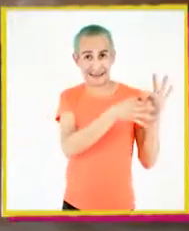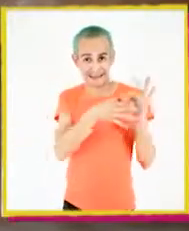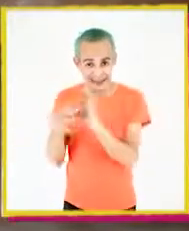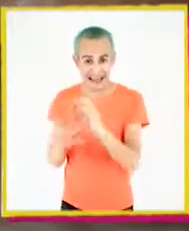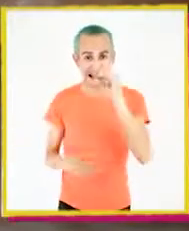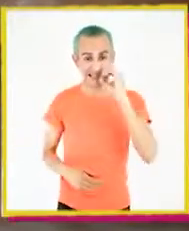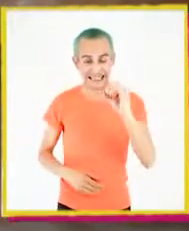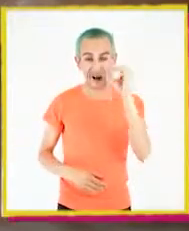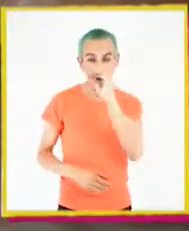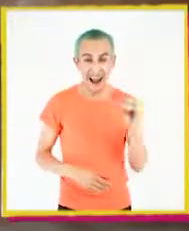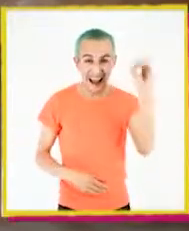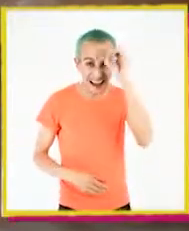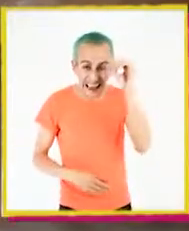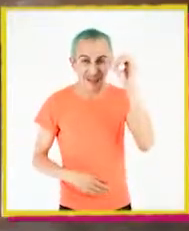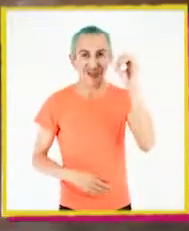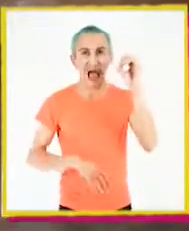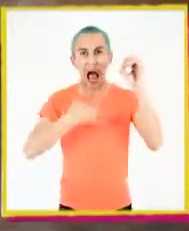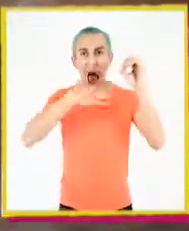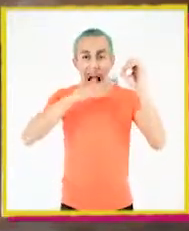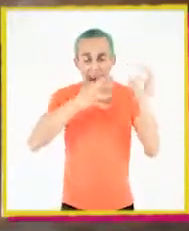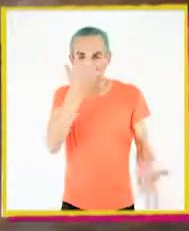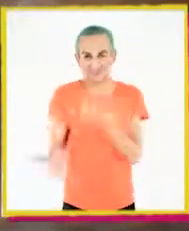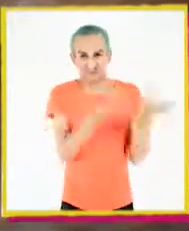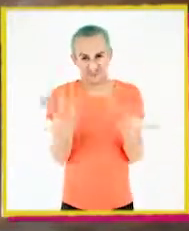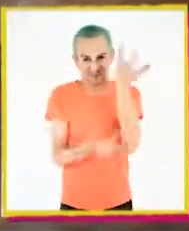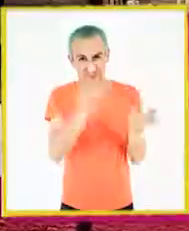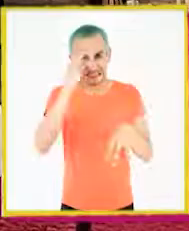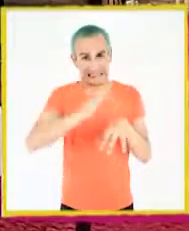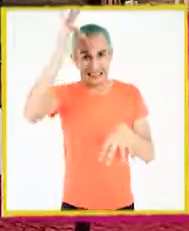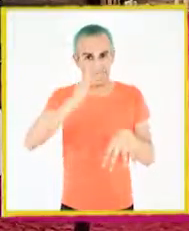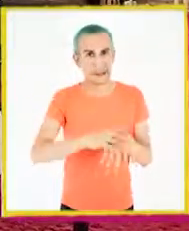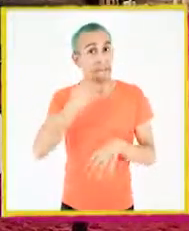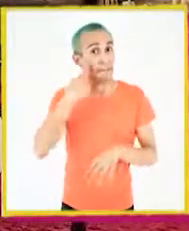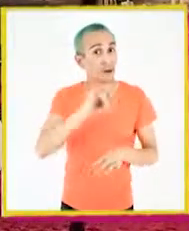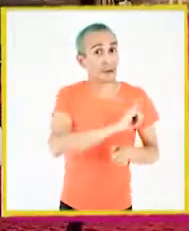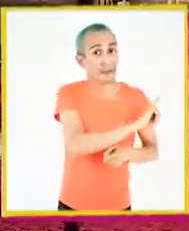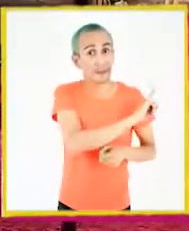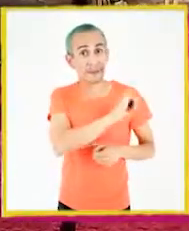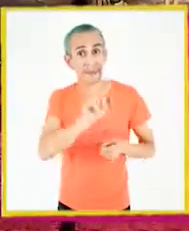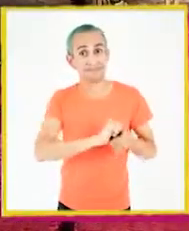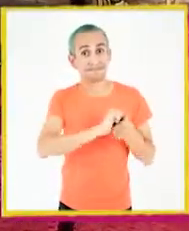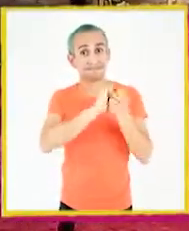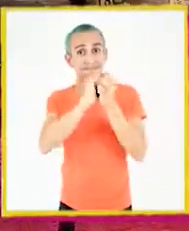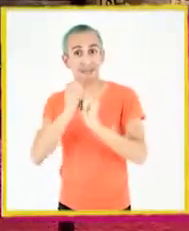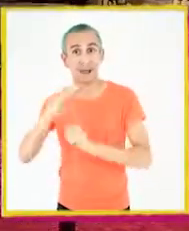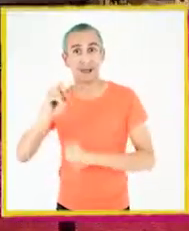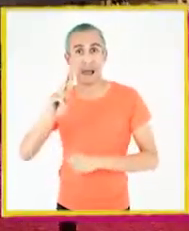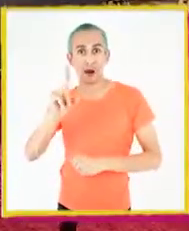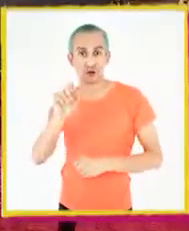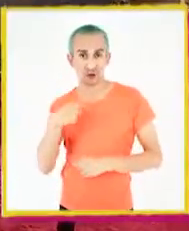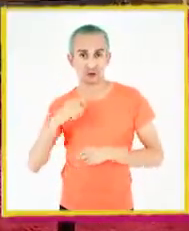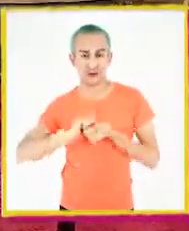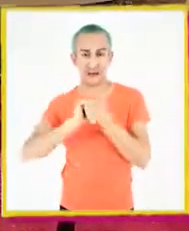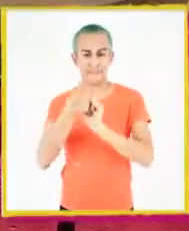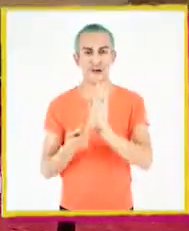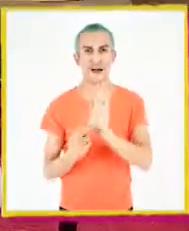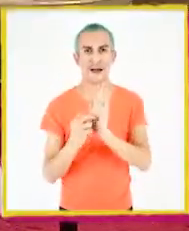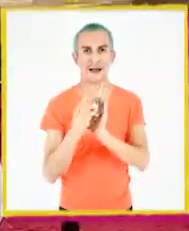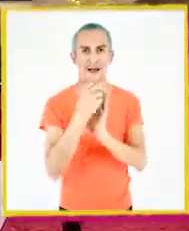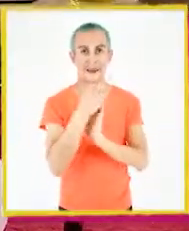él, a 0 grados el agua estaría hirviendo. Pero luego, Carlos Linneo cambió esta